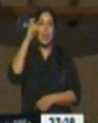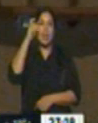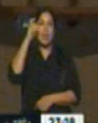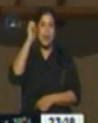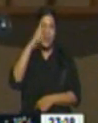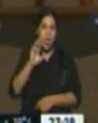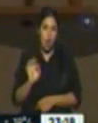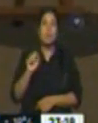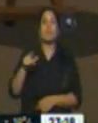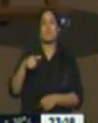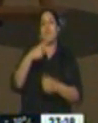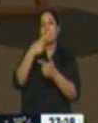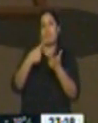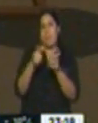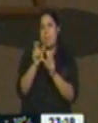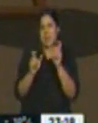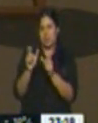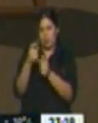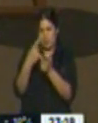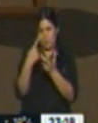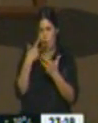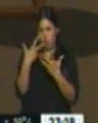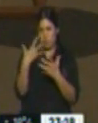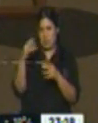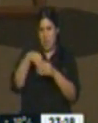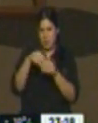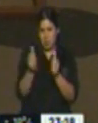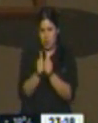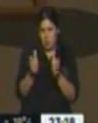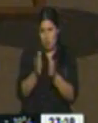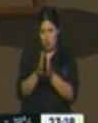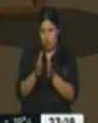Esther Gamas, Noemí Lacerre y Tincho Sabán.